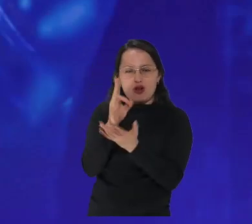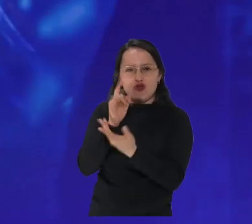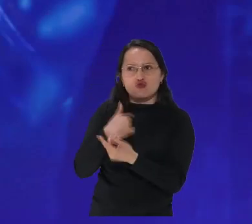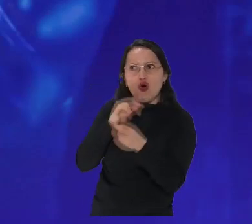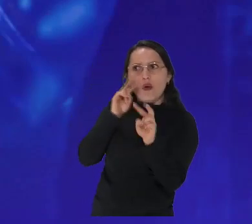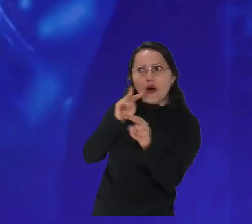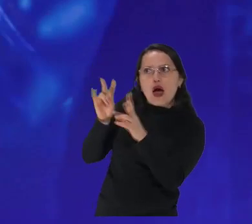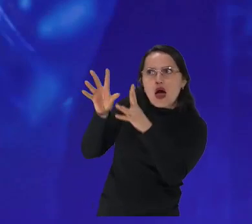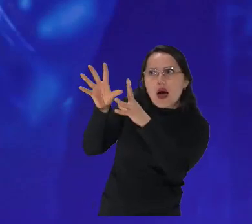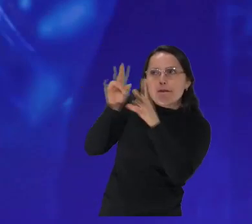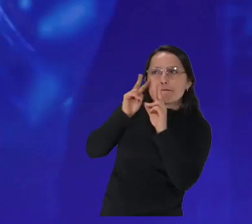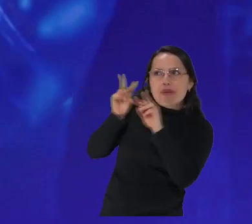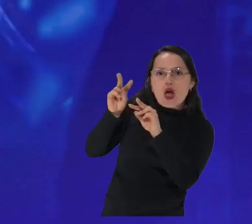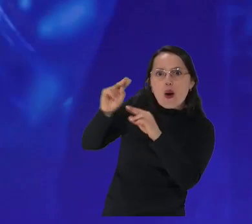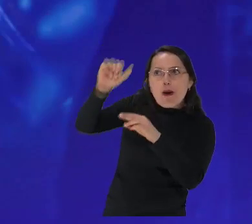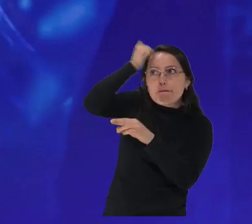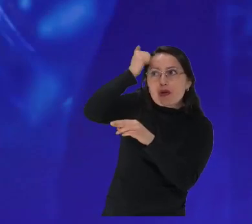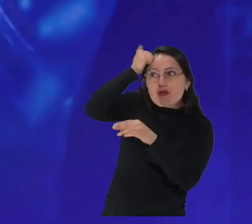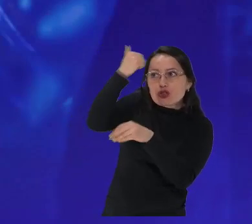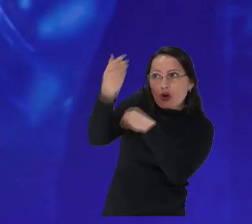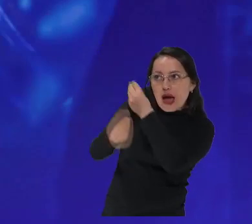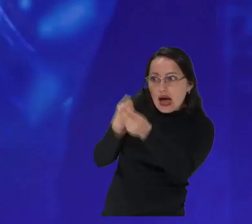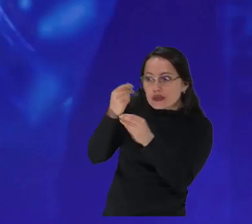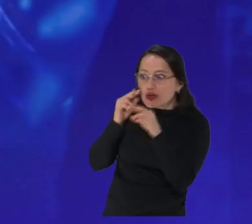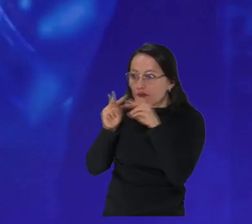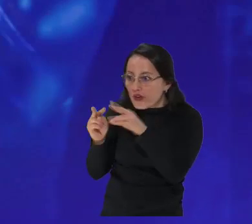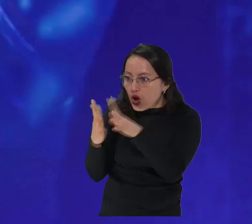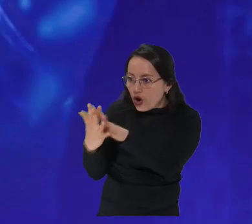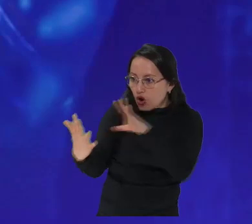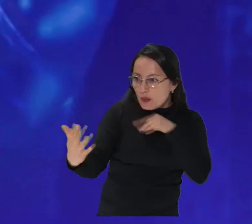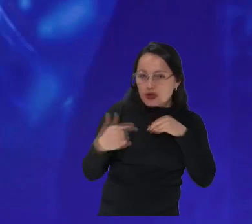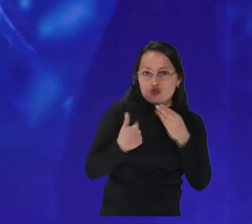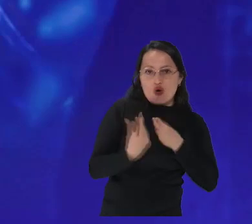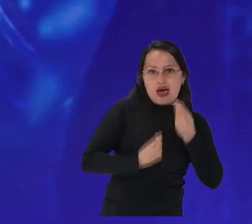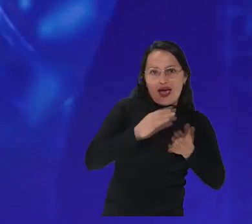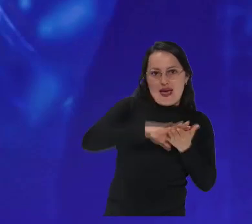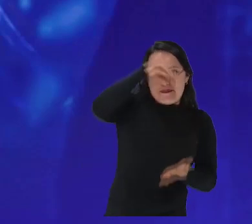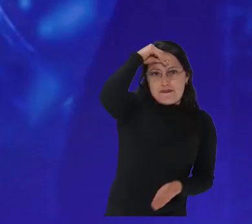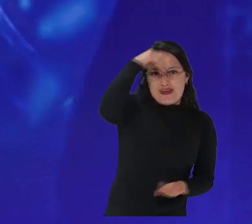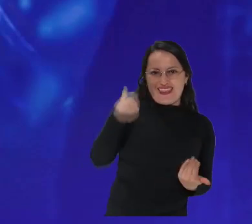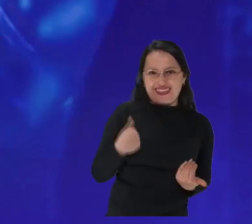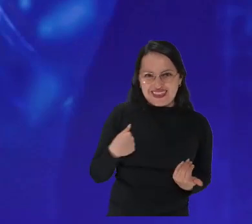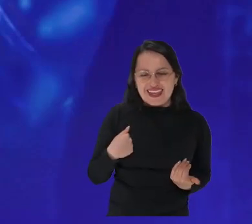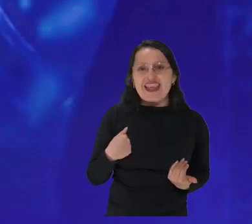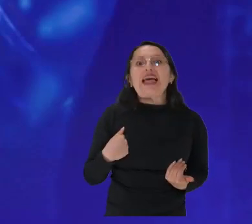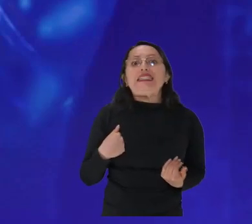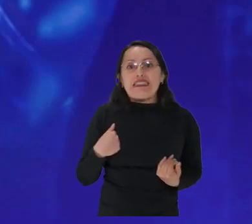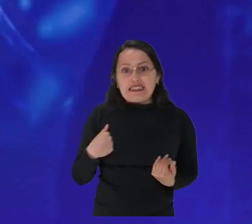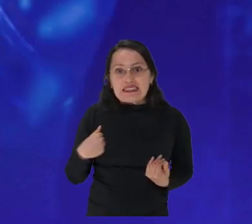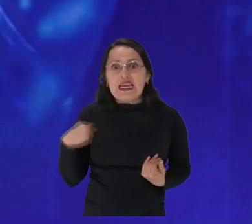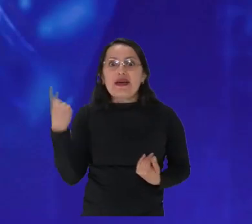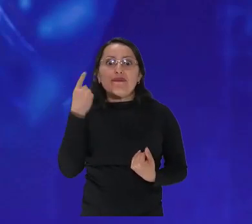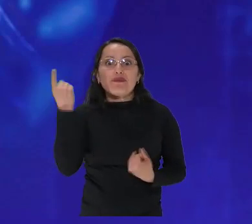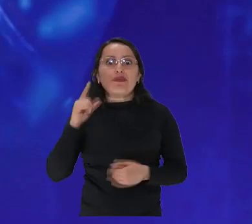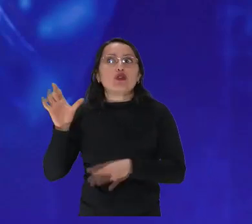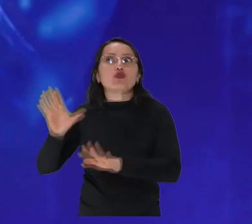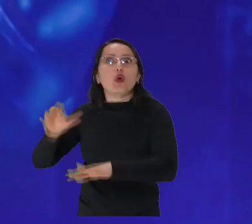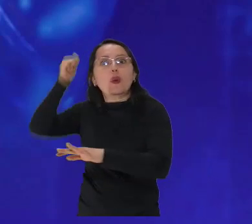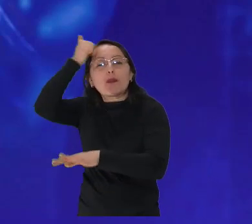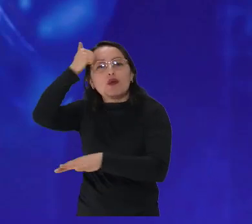profe, yo veo a mi profe hacer y yo aprendo de mi profe. Y eso es muy importante porque la mentoría en medicina